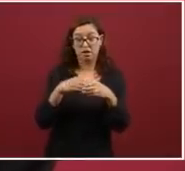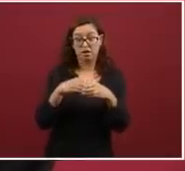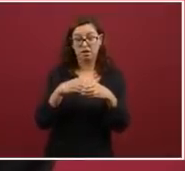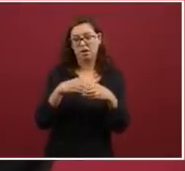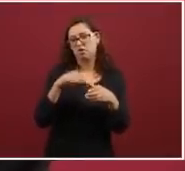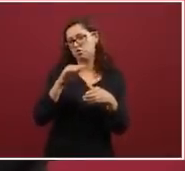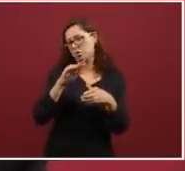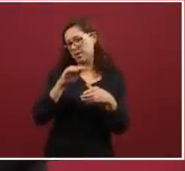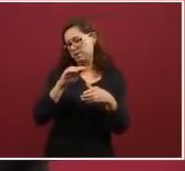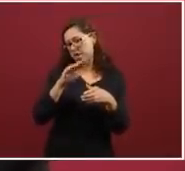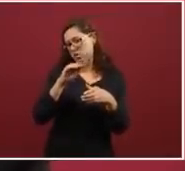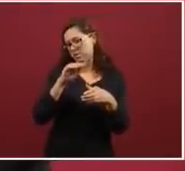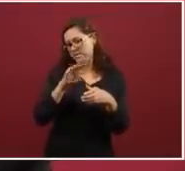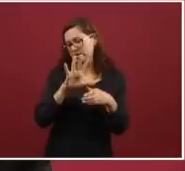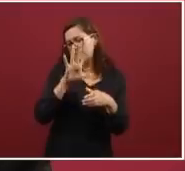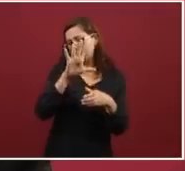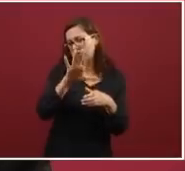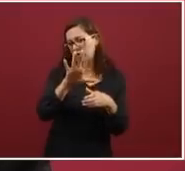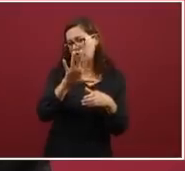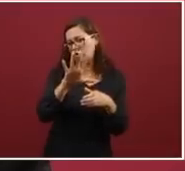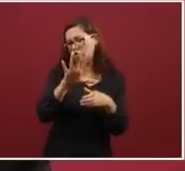90 o 95